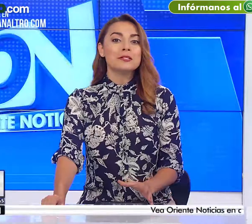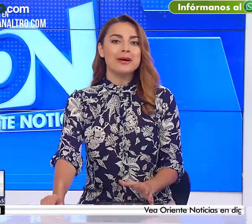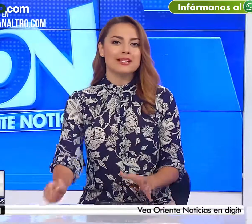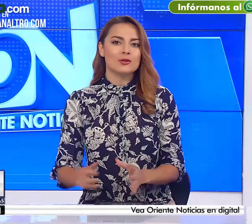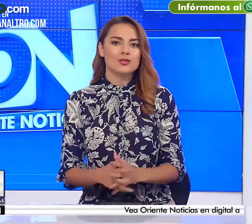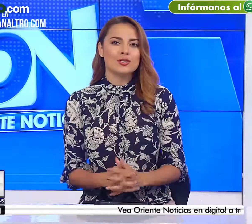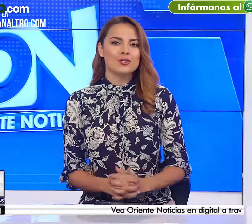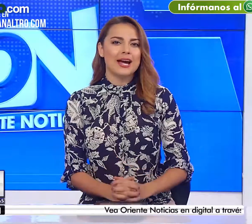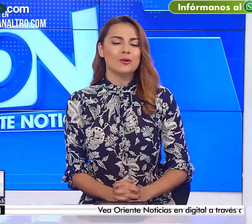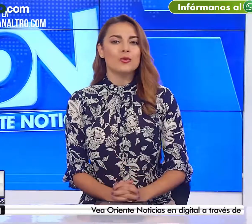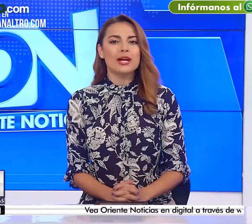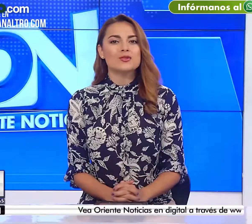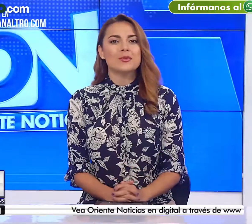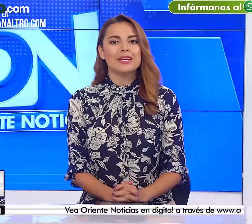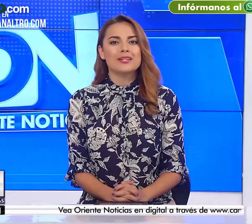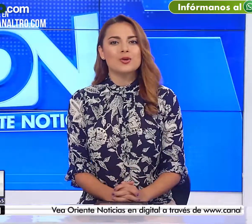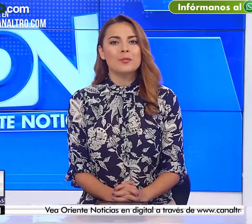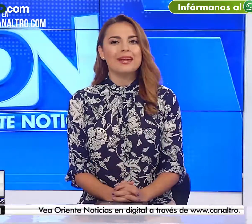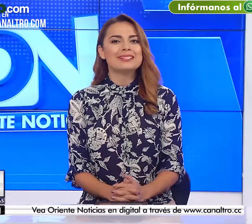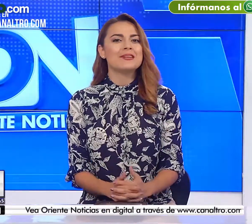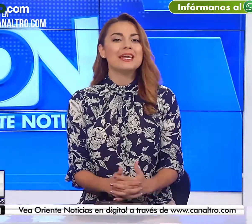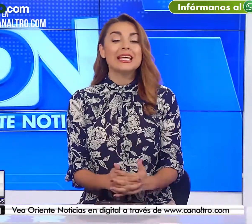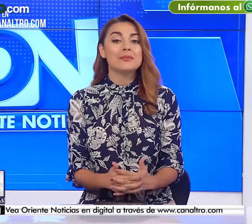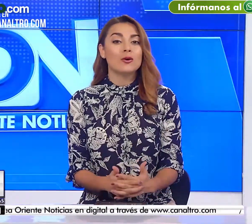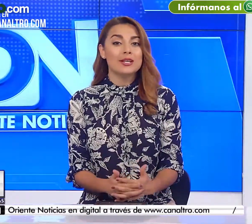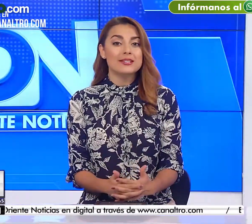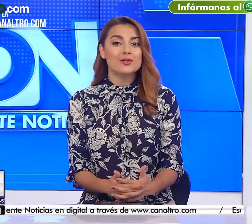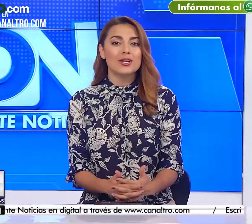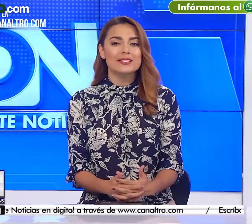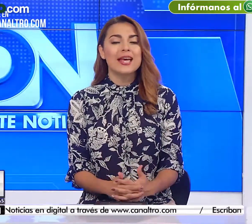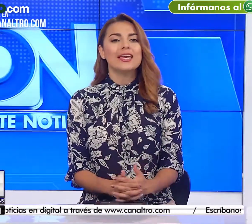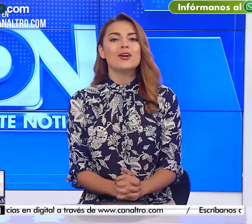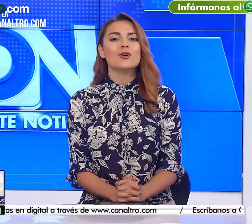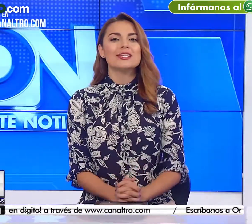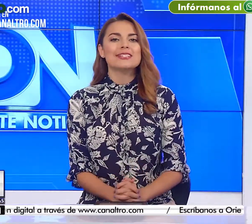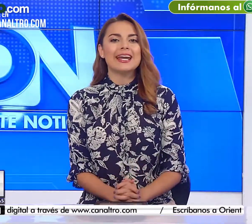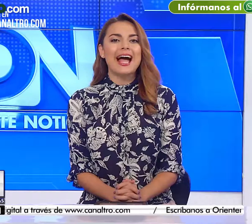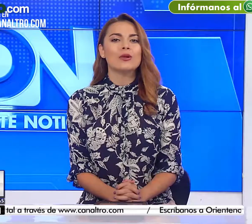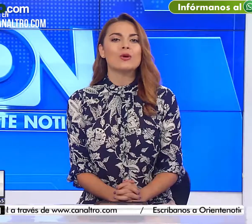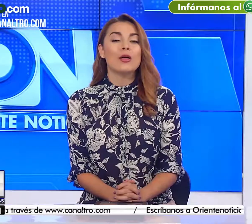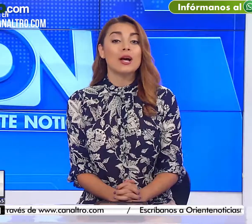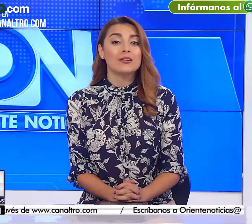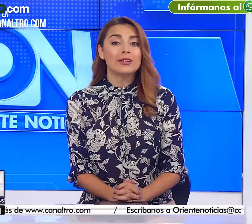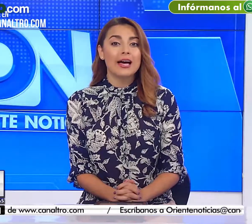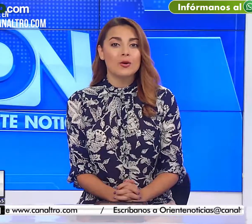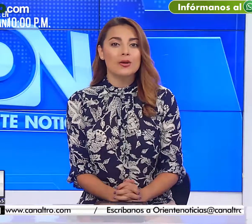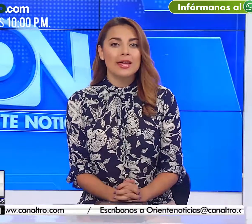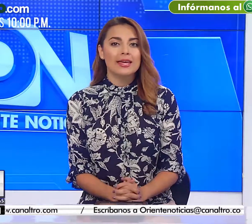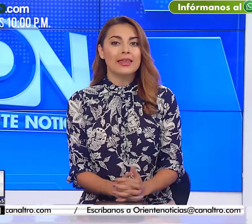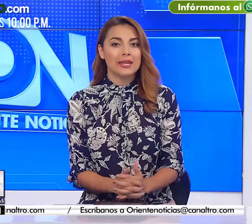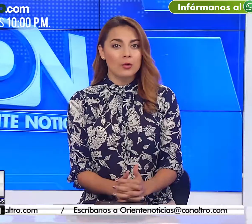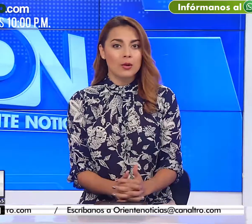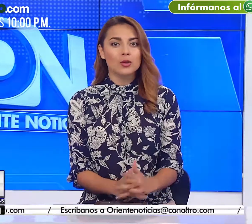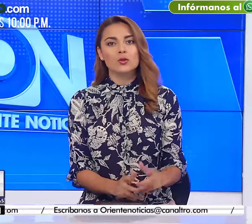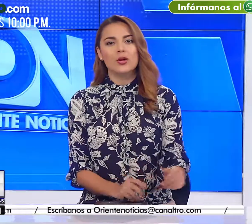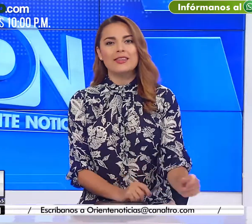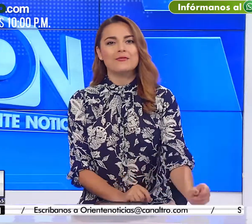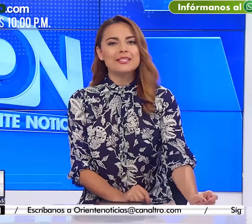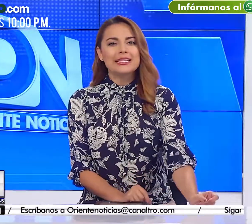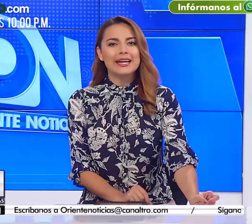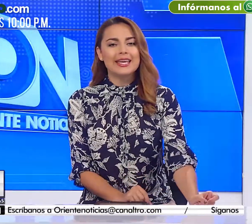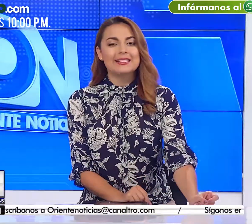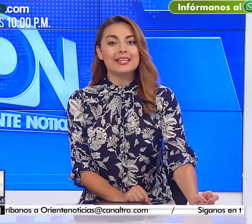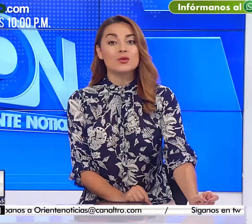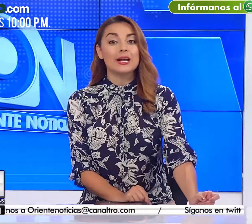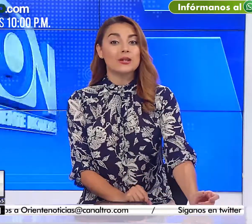una vez más los niños dejaron volar su imaginación para escribir las mejores historias y conquistar al jurado calificador que de nuevo tuvo la